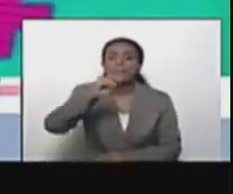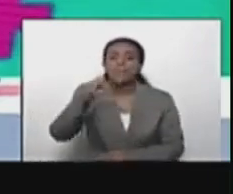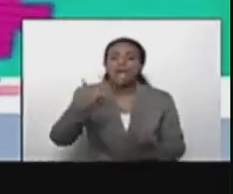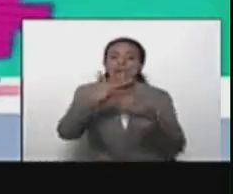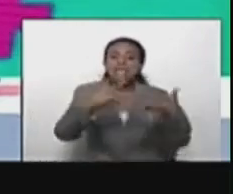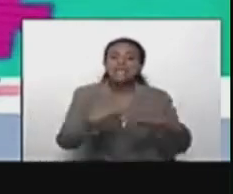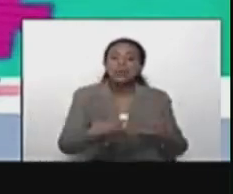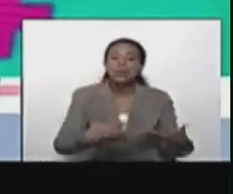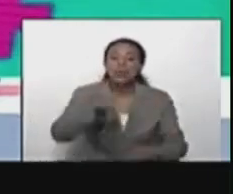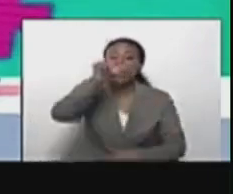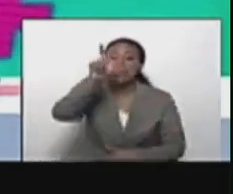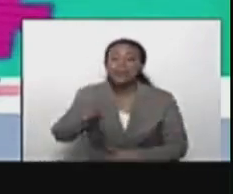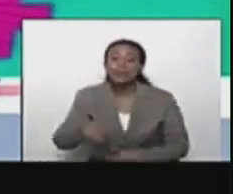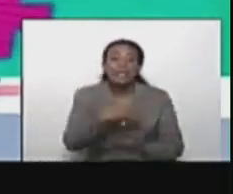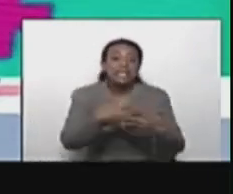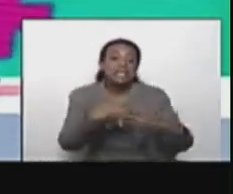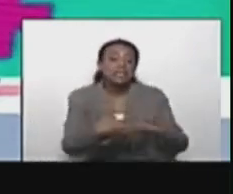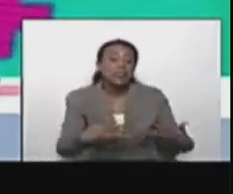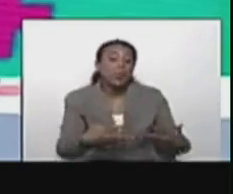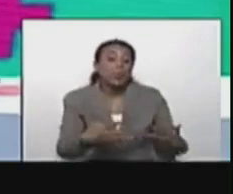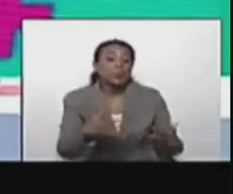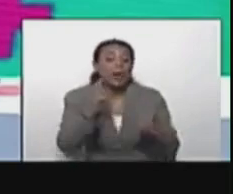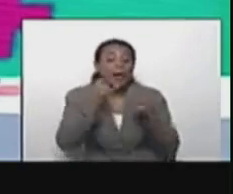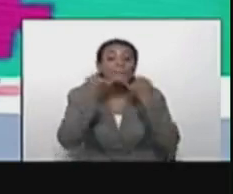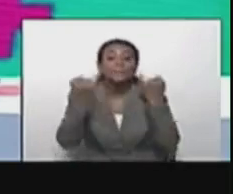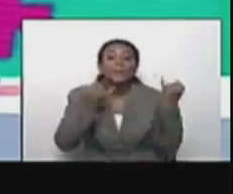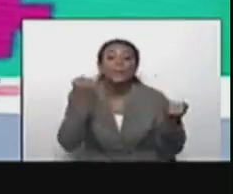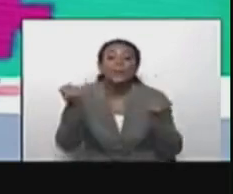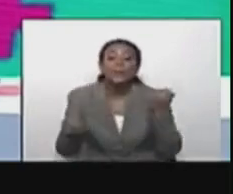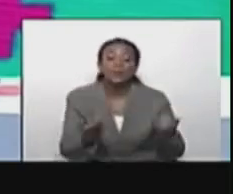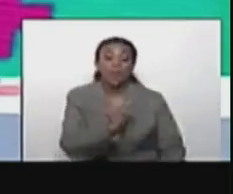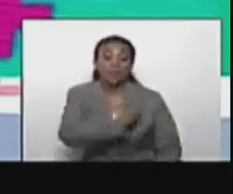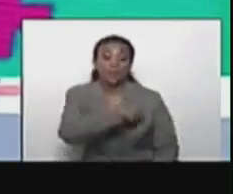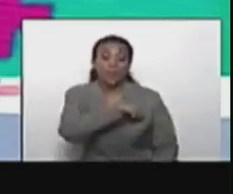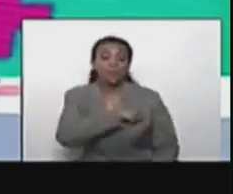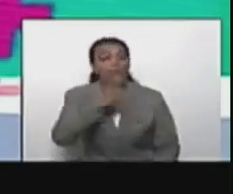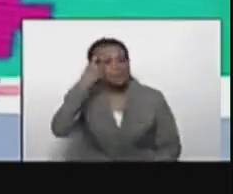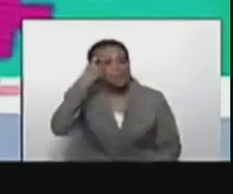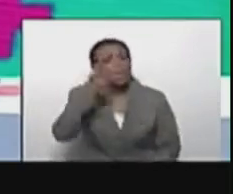O otra fecha patriótica interna de España. Una fecha más